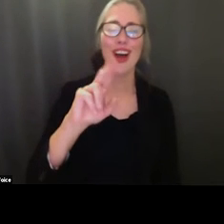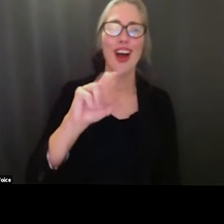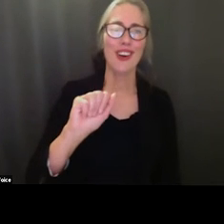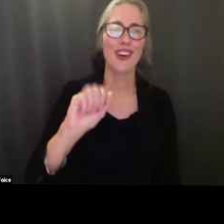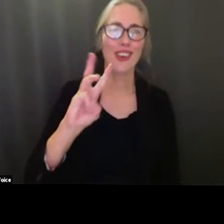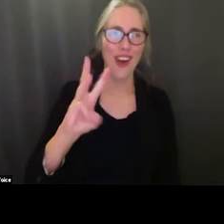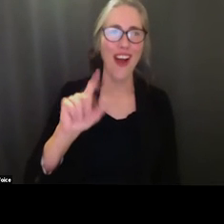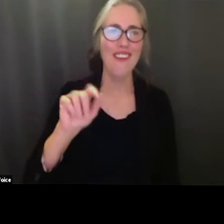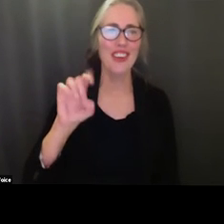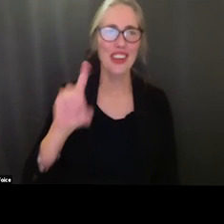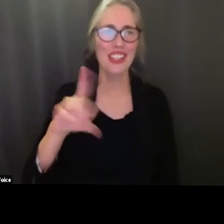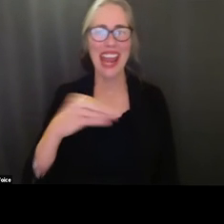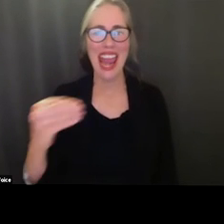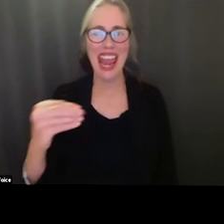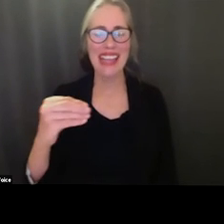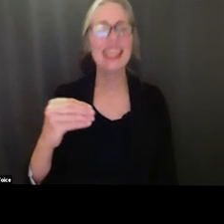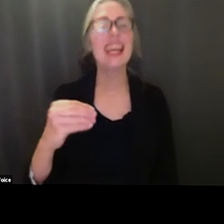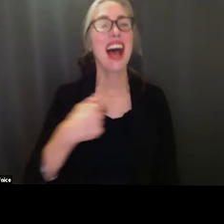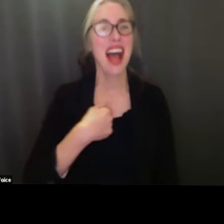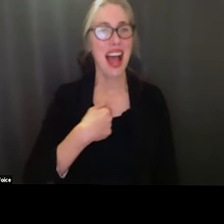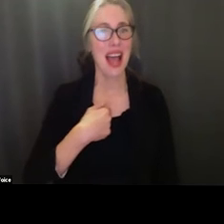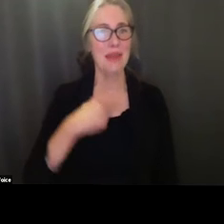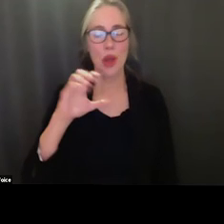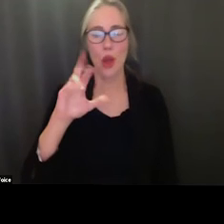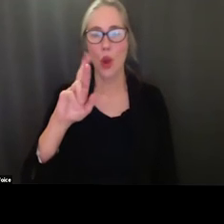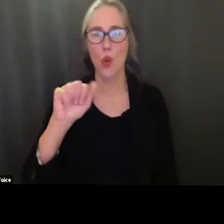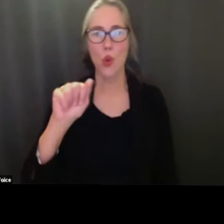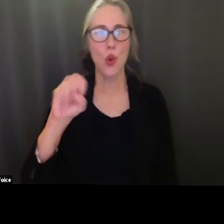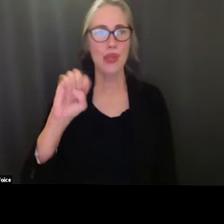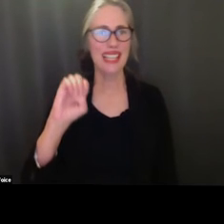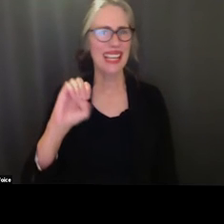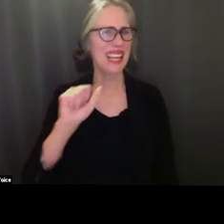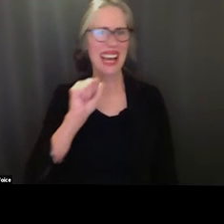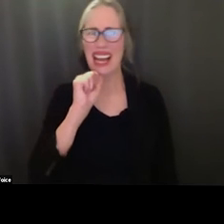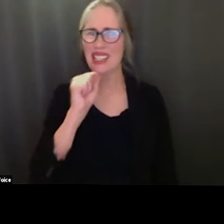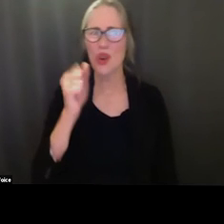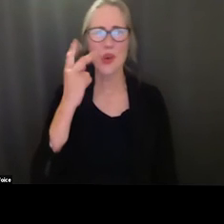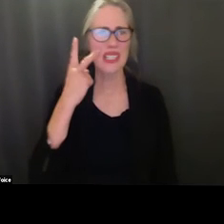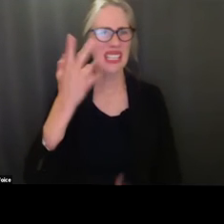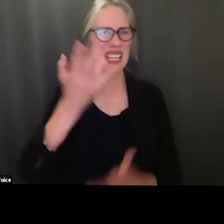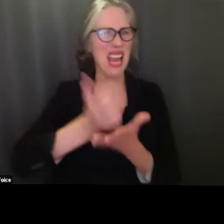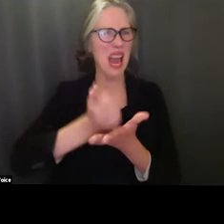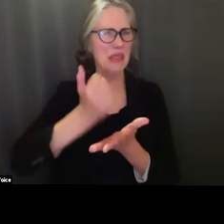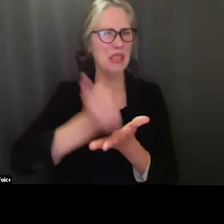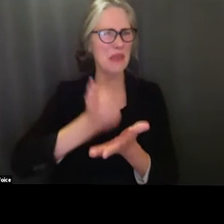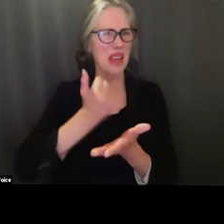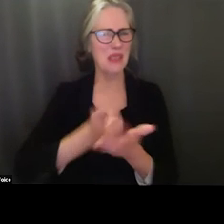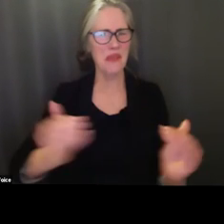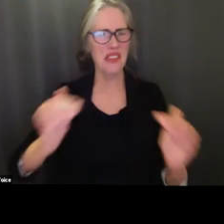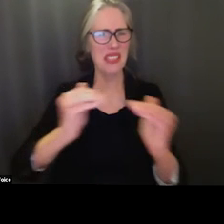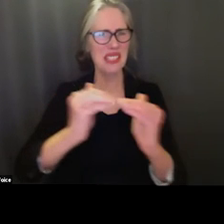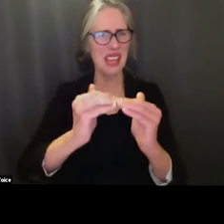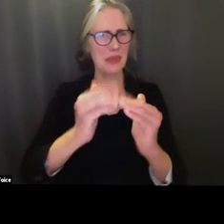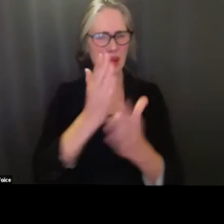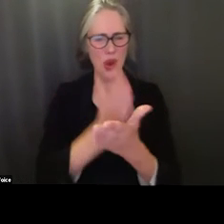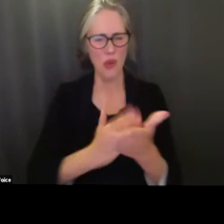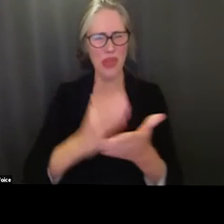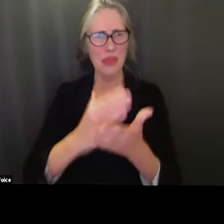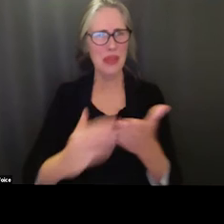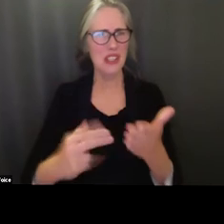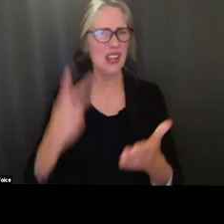Hola, yo soy Roseanne Crawford. Veo que no están poniendo en práctica la equidad en